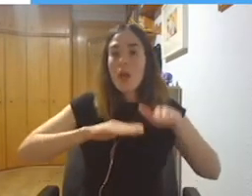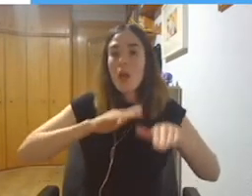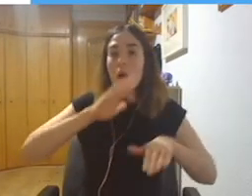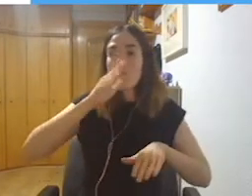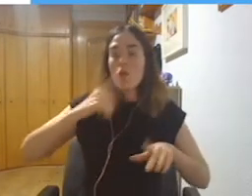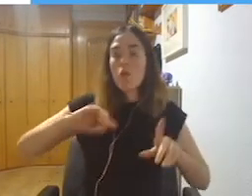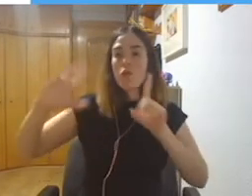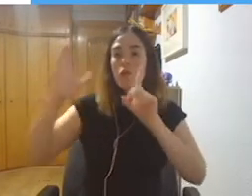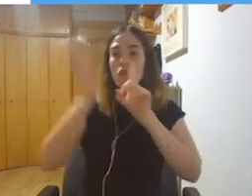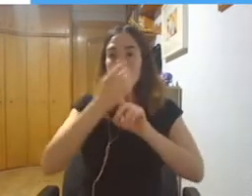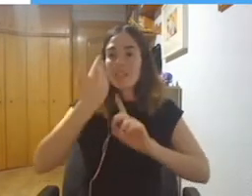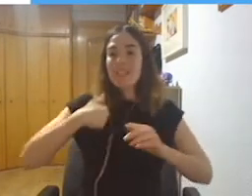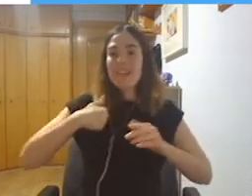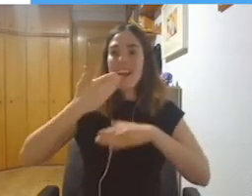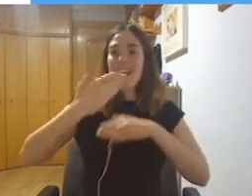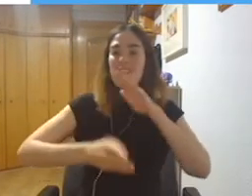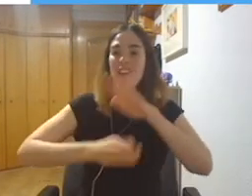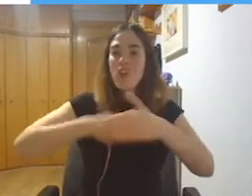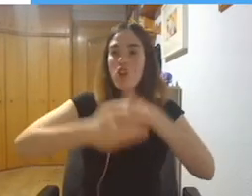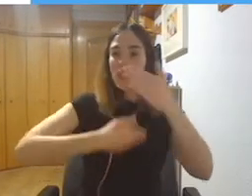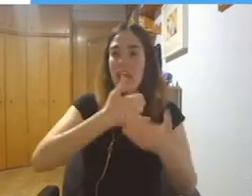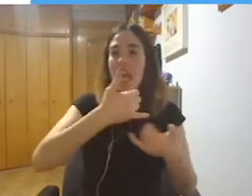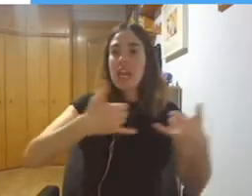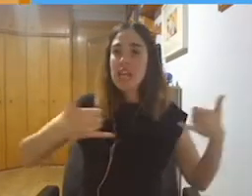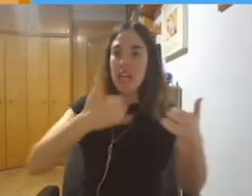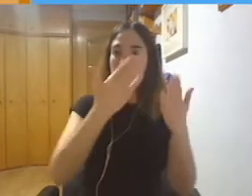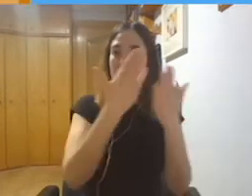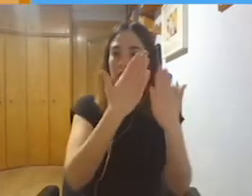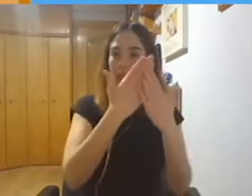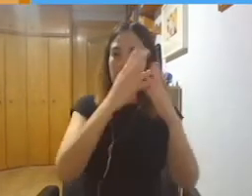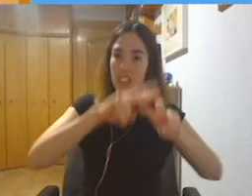lograr precisamente ir avanzando en esa línea de investigación.